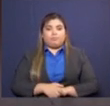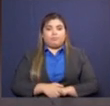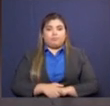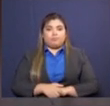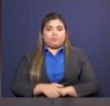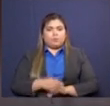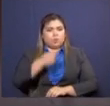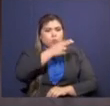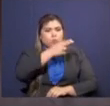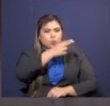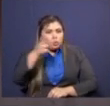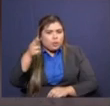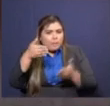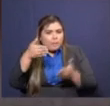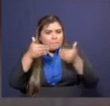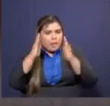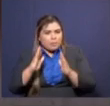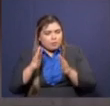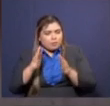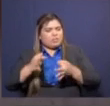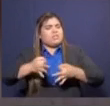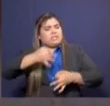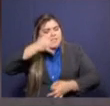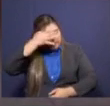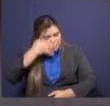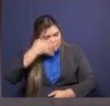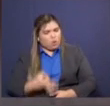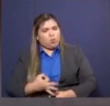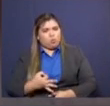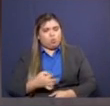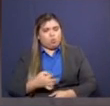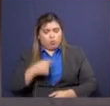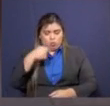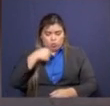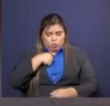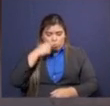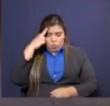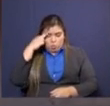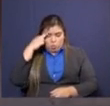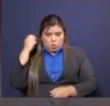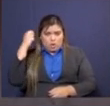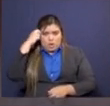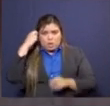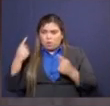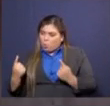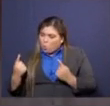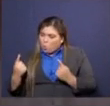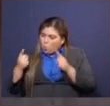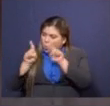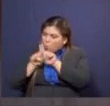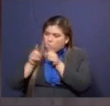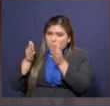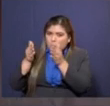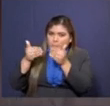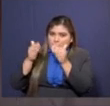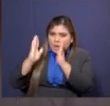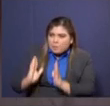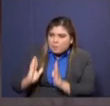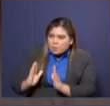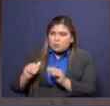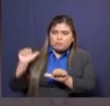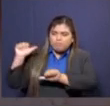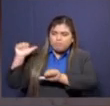Tengan la seguridad que haré junto a los panameños lo que sea